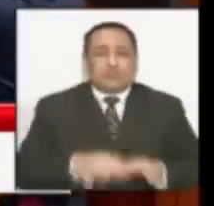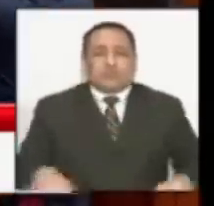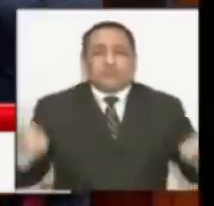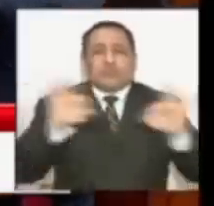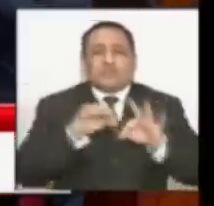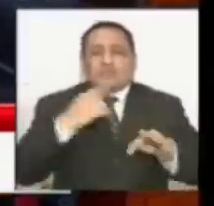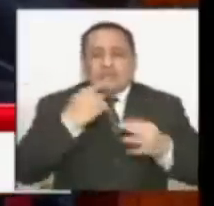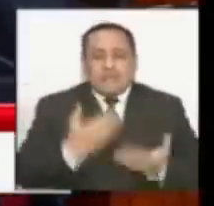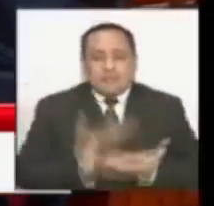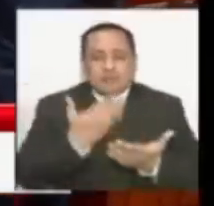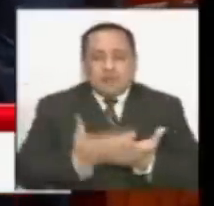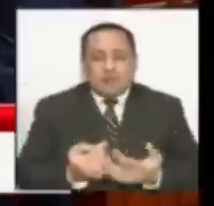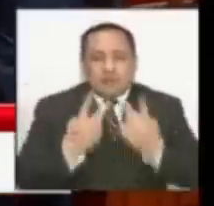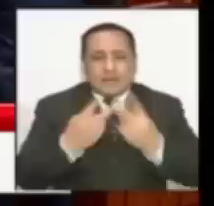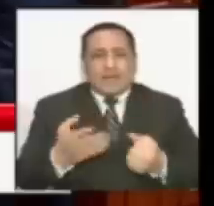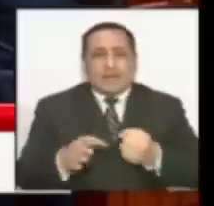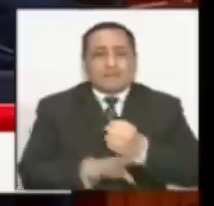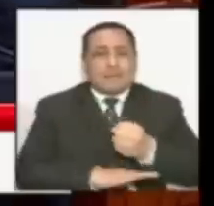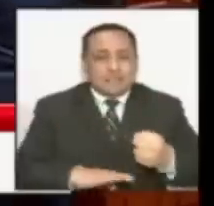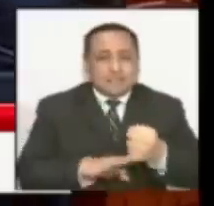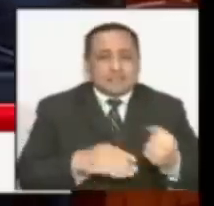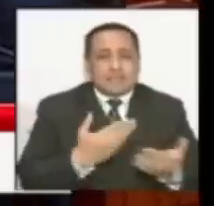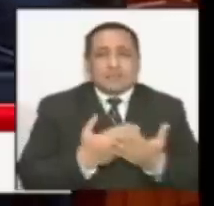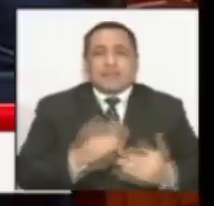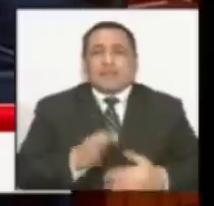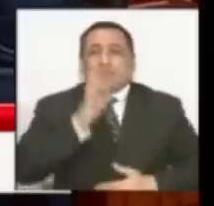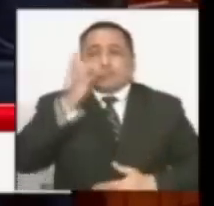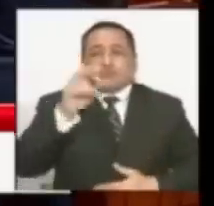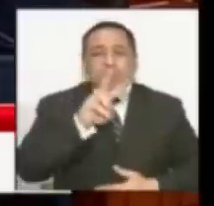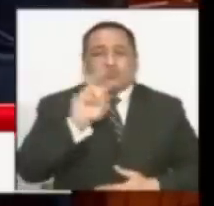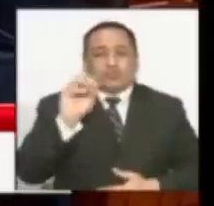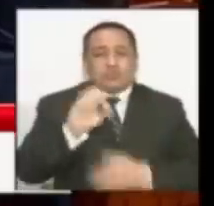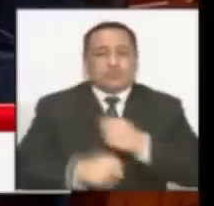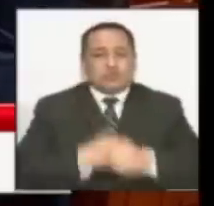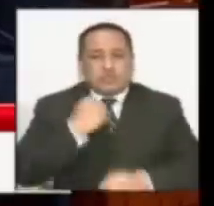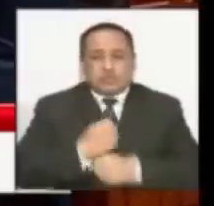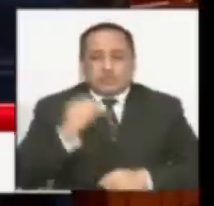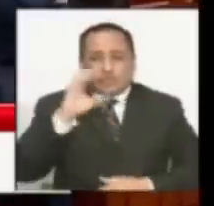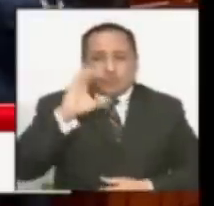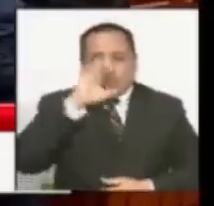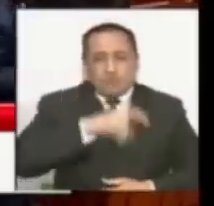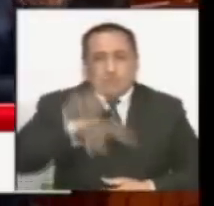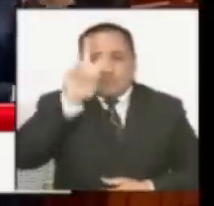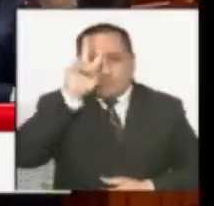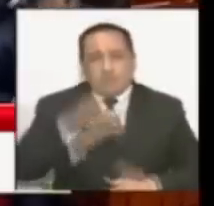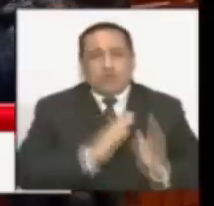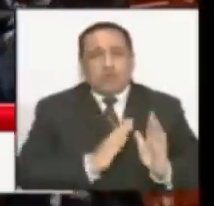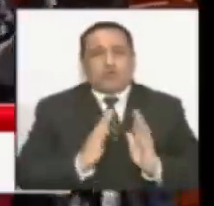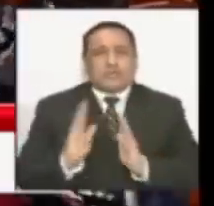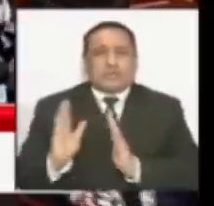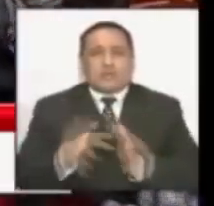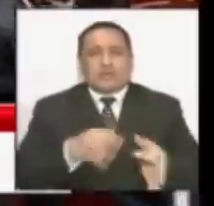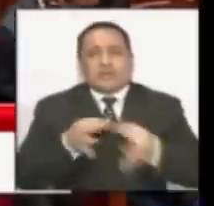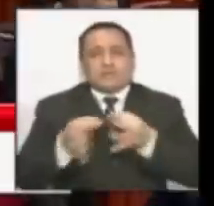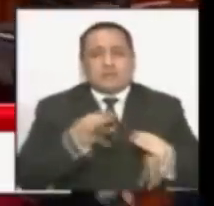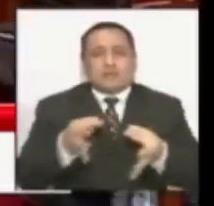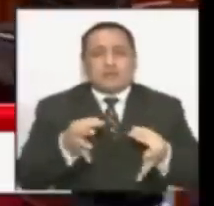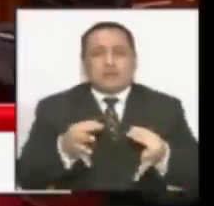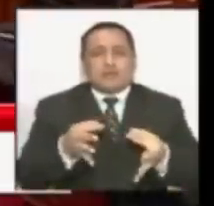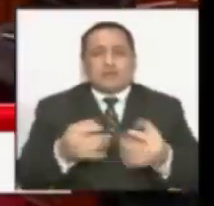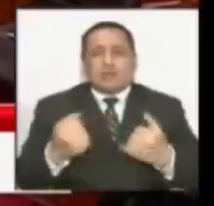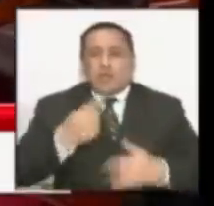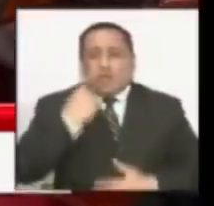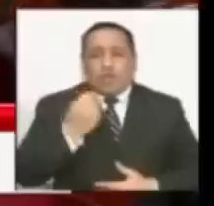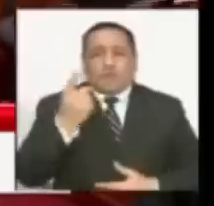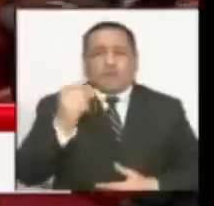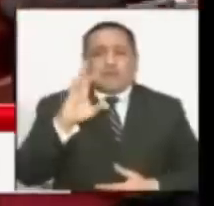es sentar las bases para que el gobierno del bicentenario encuentre un país ordenado. Fueron algunas palabras del discurso